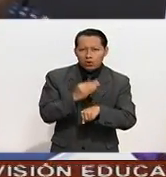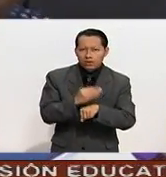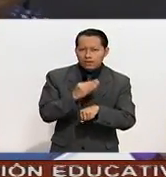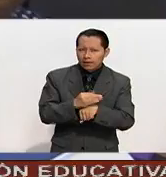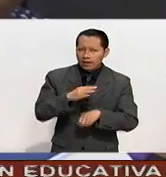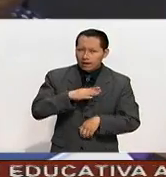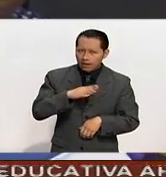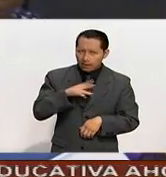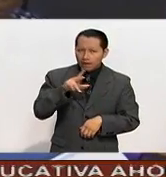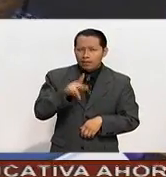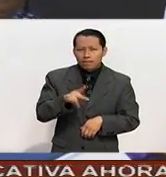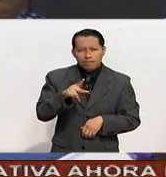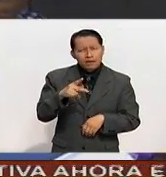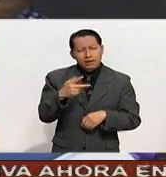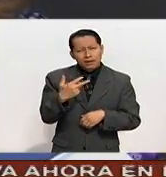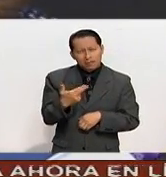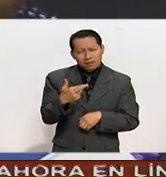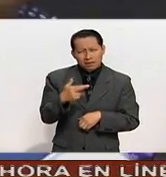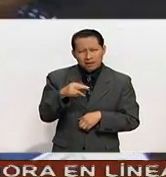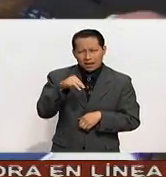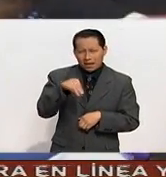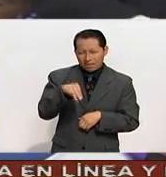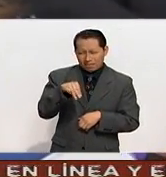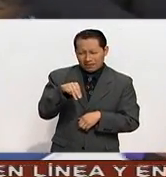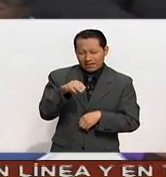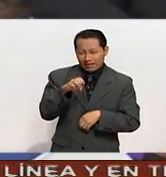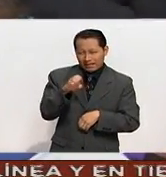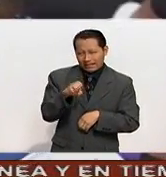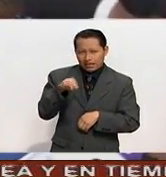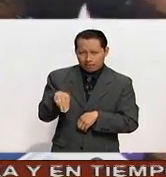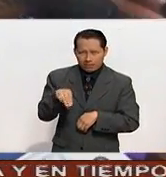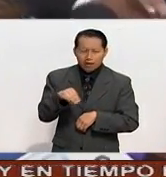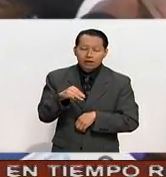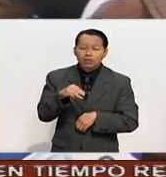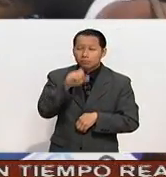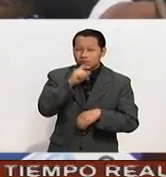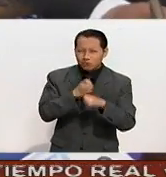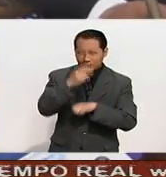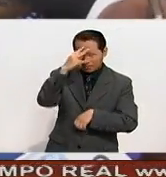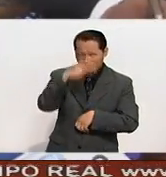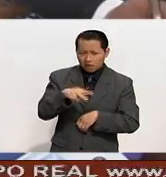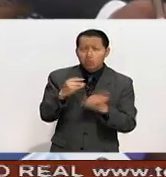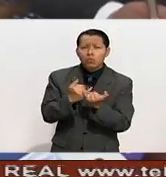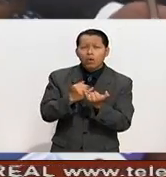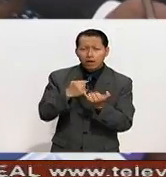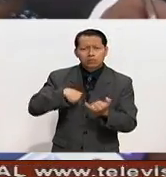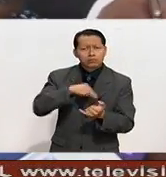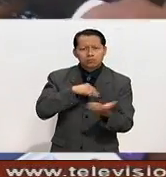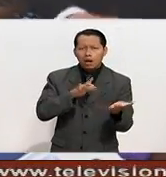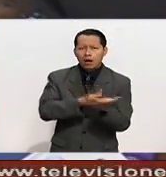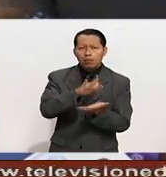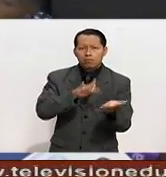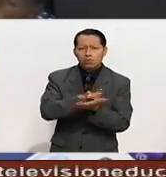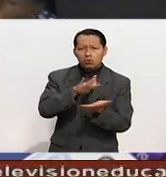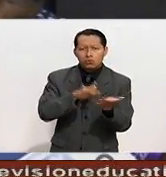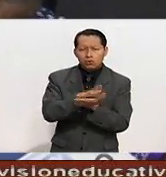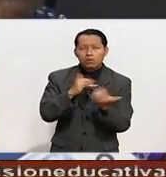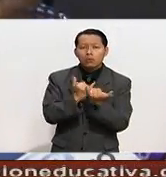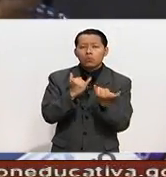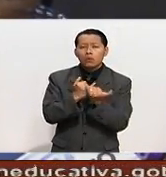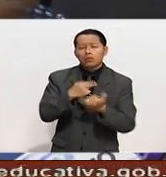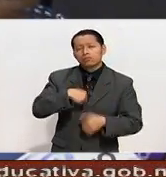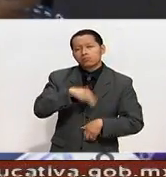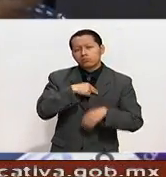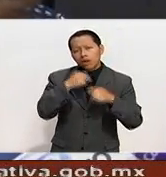la Procuraduría del Estado de México. Le hemos ofrecido toda la colaboración que se necesite y estaremos atentos